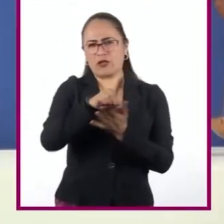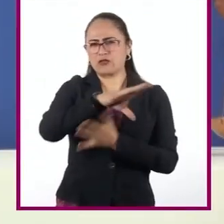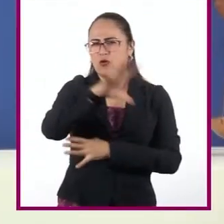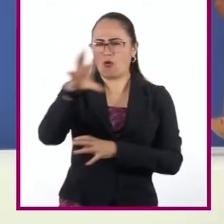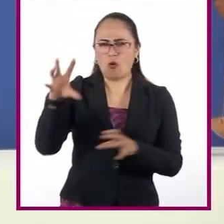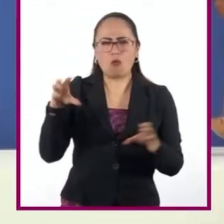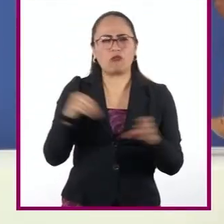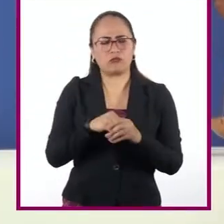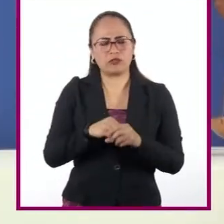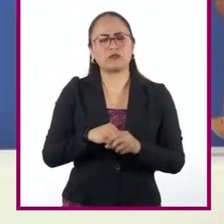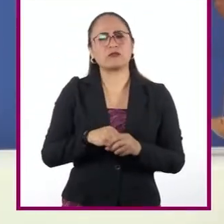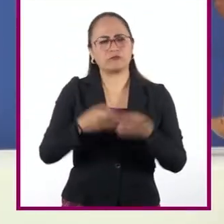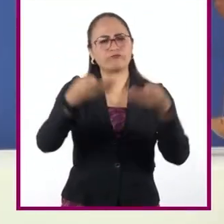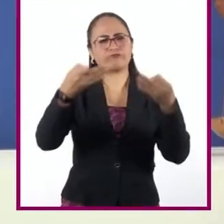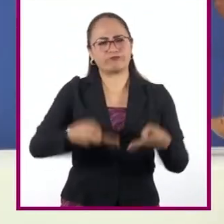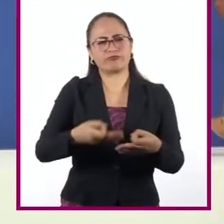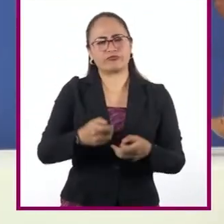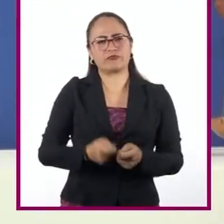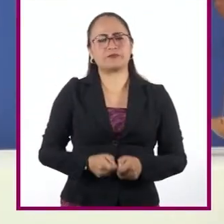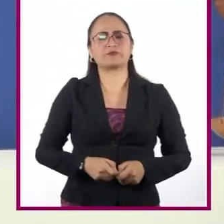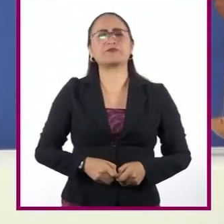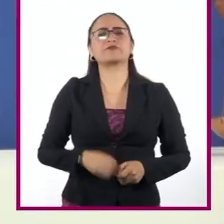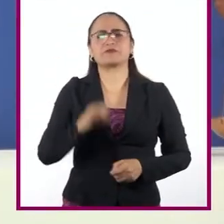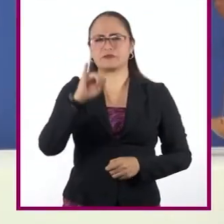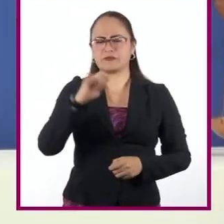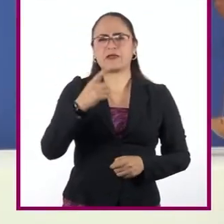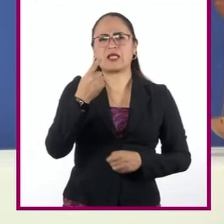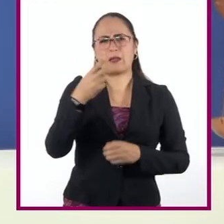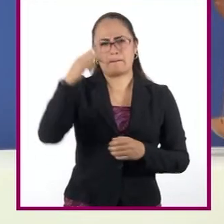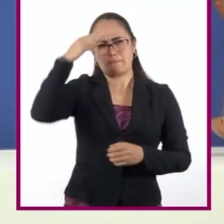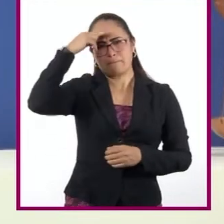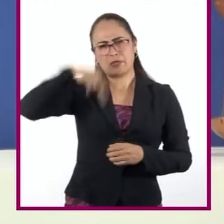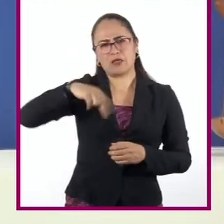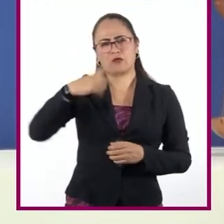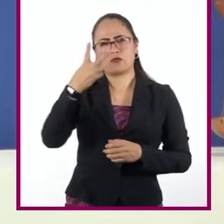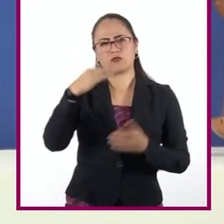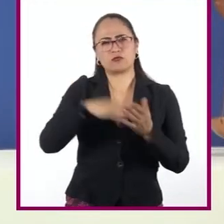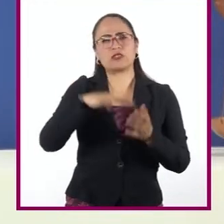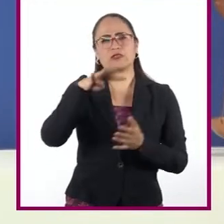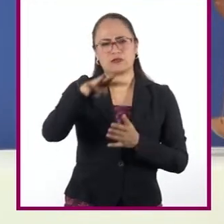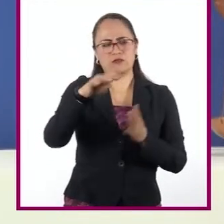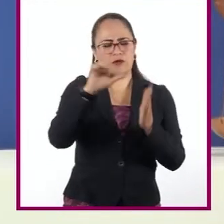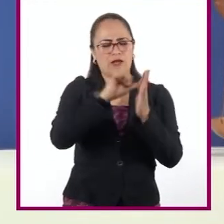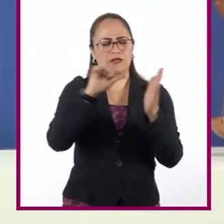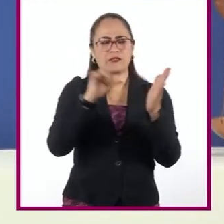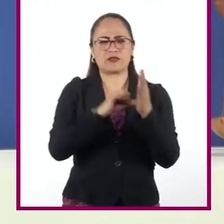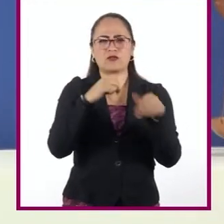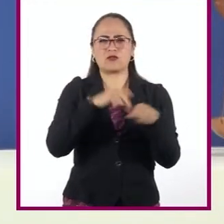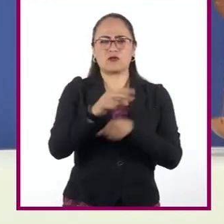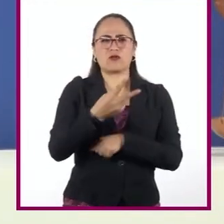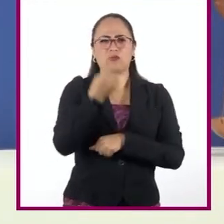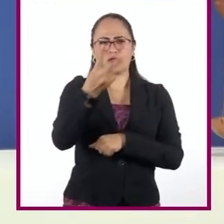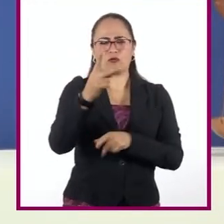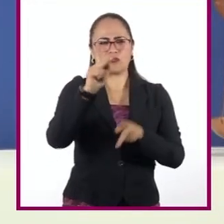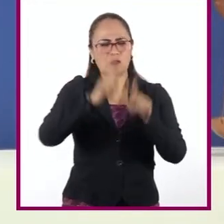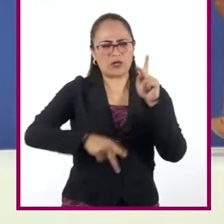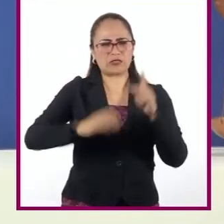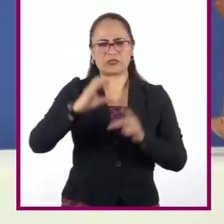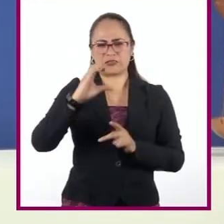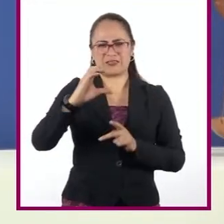hecho, me parece que en México, en 2019, se estableció en el artículo 2, apartado C, de